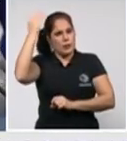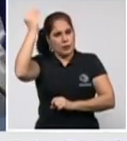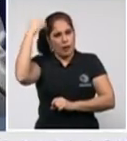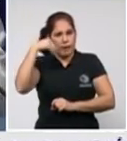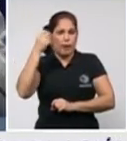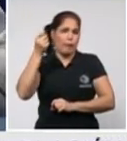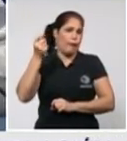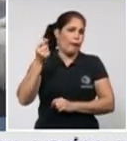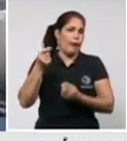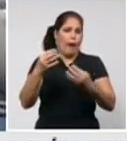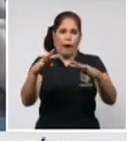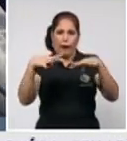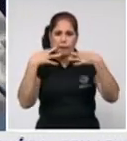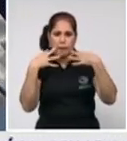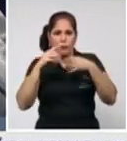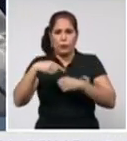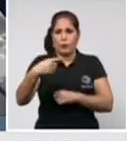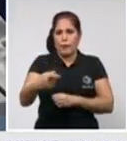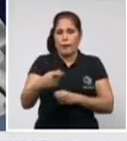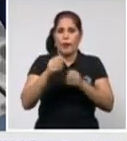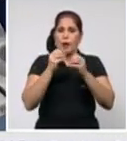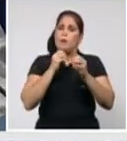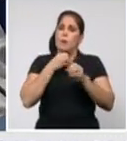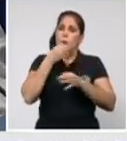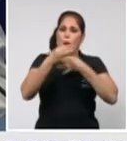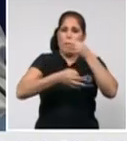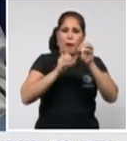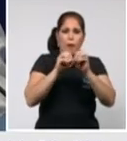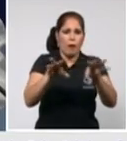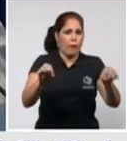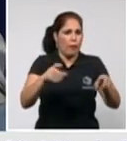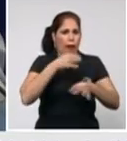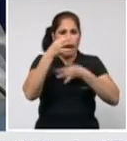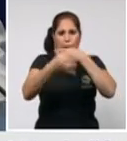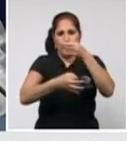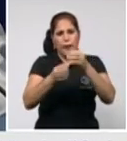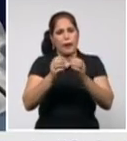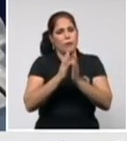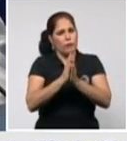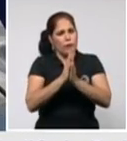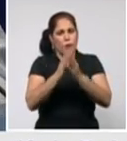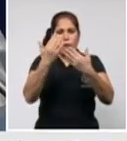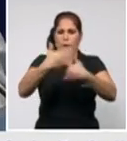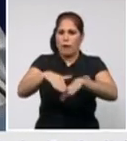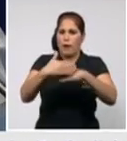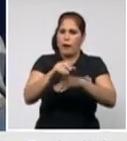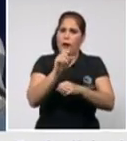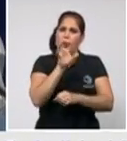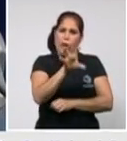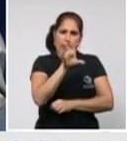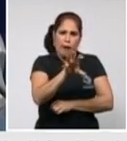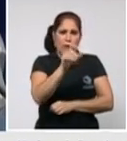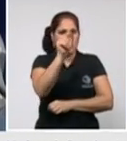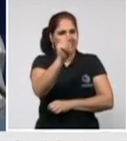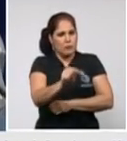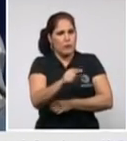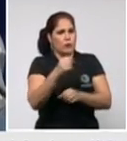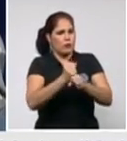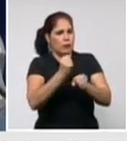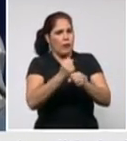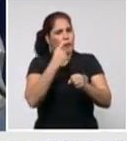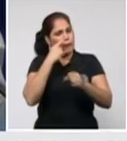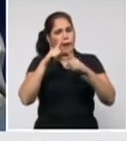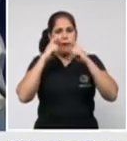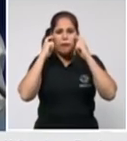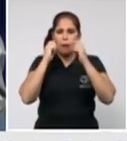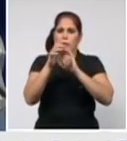que sabemos que muchas veces multiplican, a veces lo vemos en las calles, en los lugares cuando vamos a trabajar, y realmente